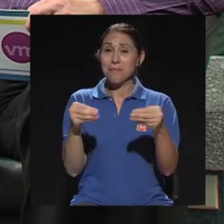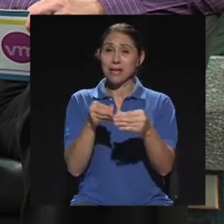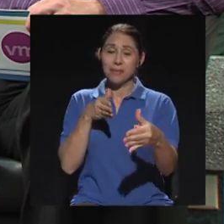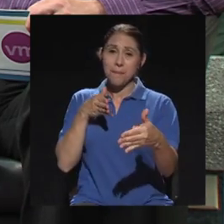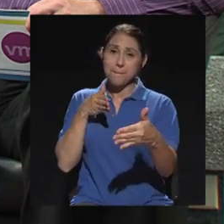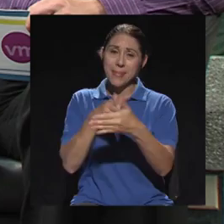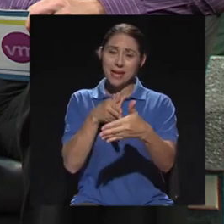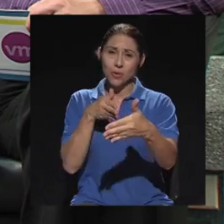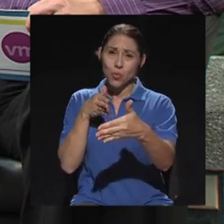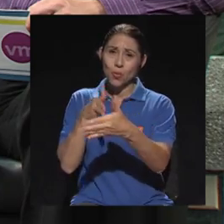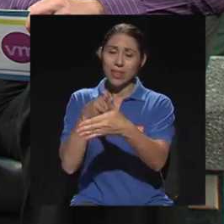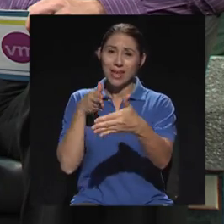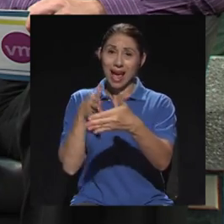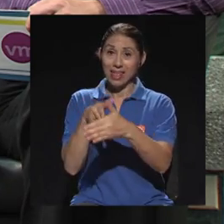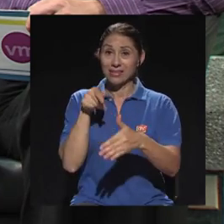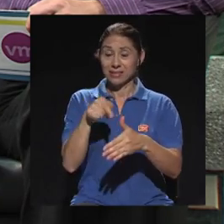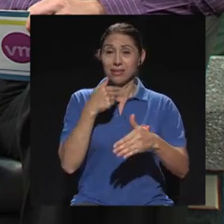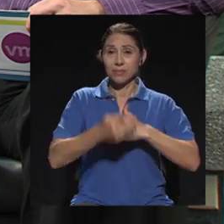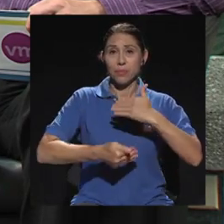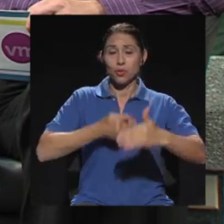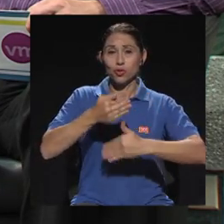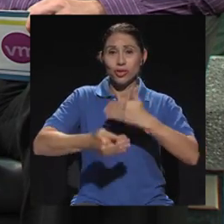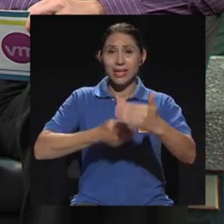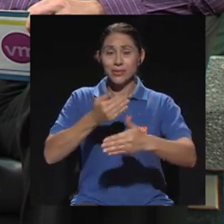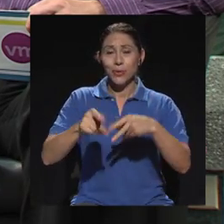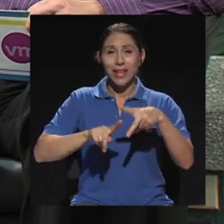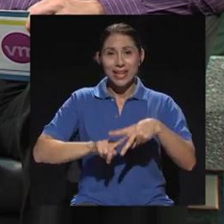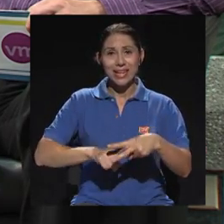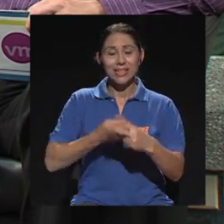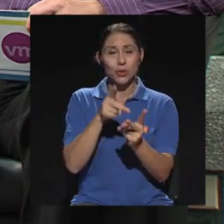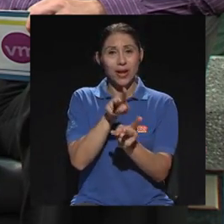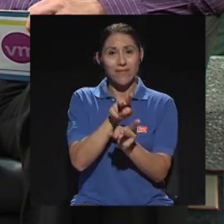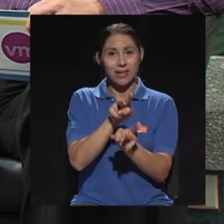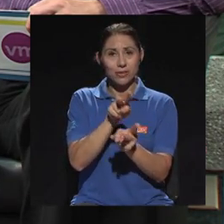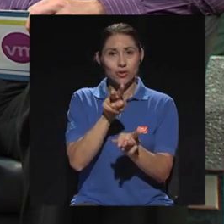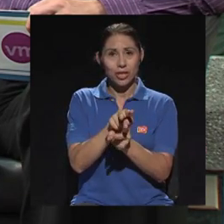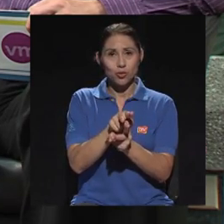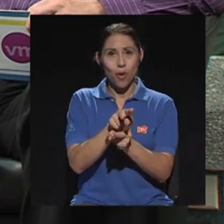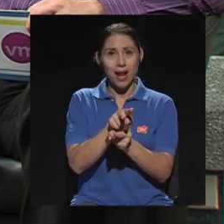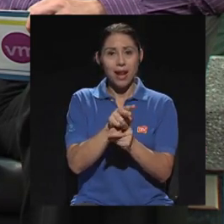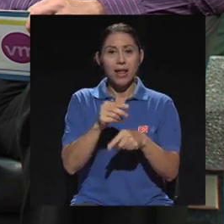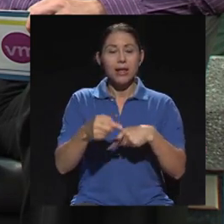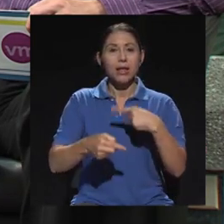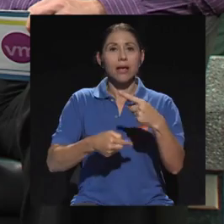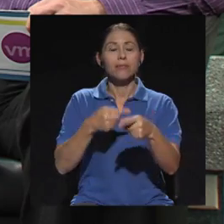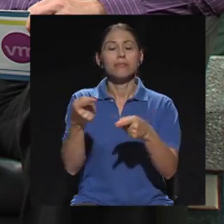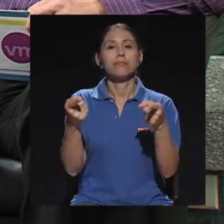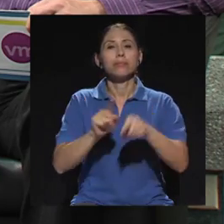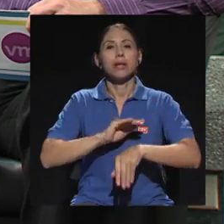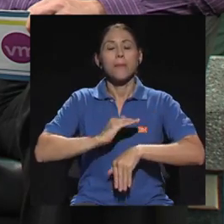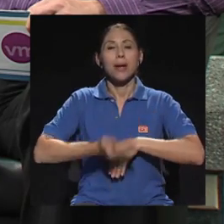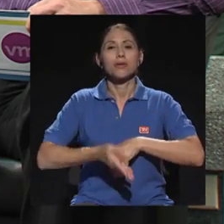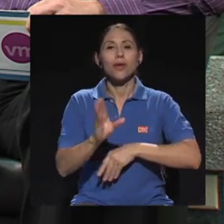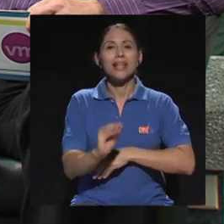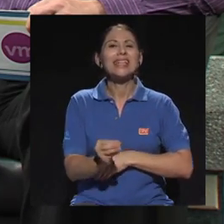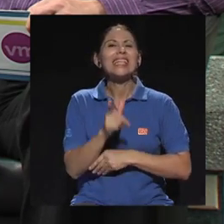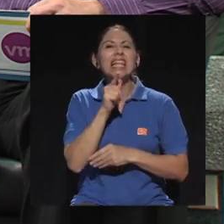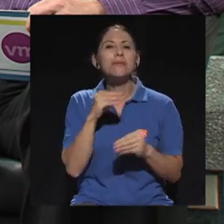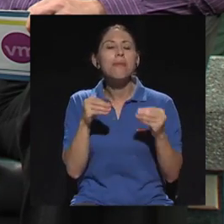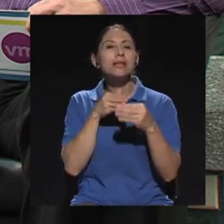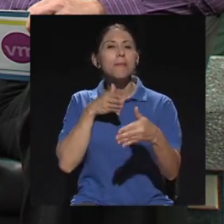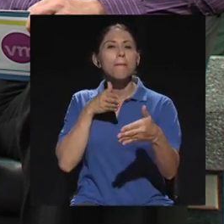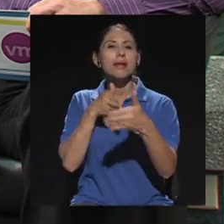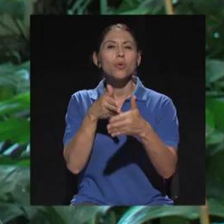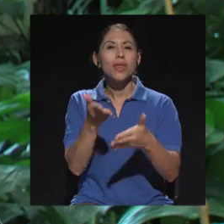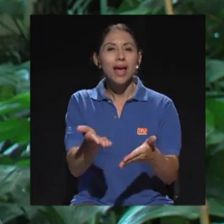más perjudicadas en este proceso de el inicio de la relación sexual que lleva a un embarazo adolescente son